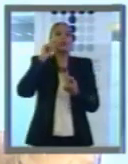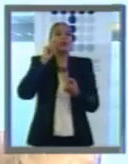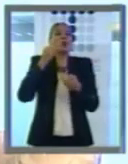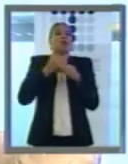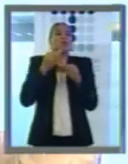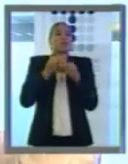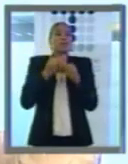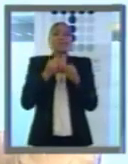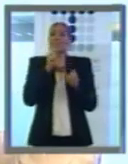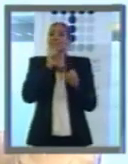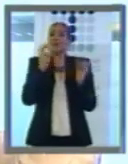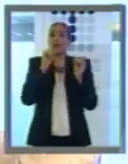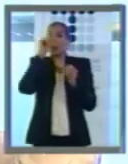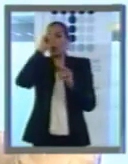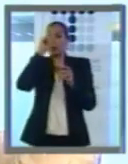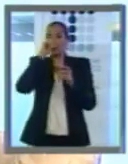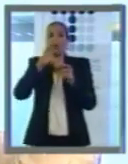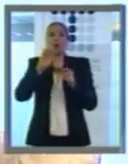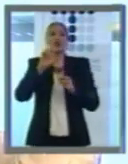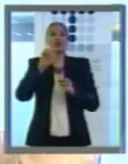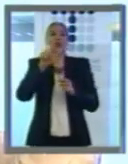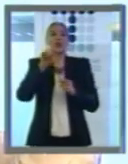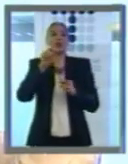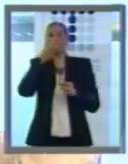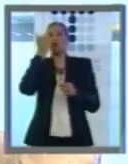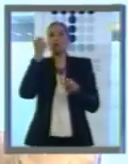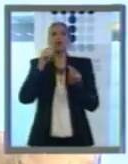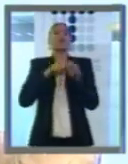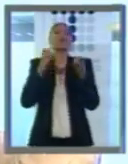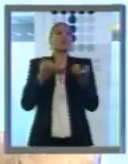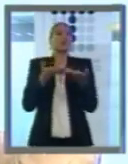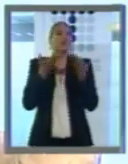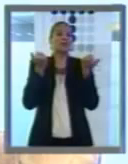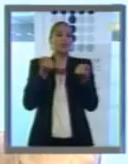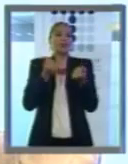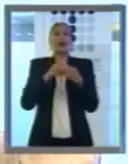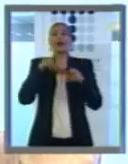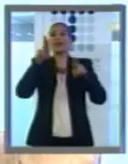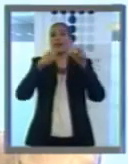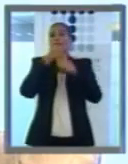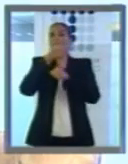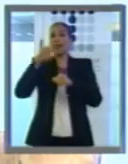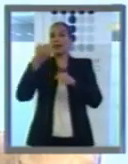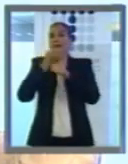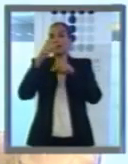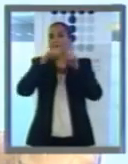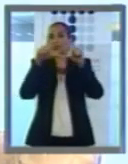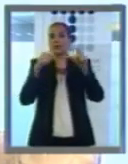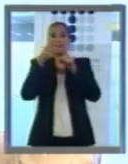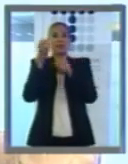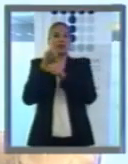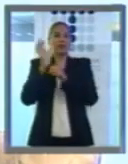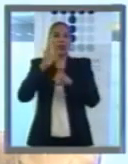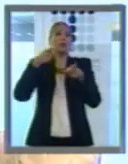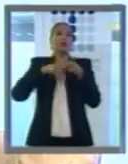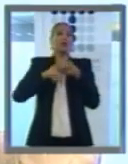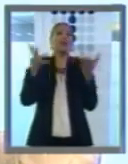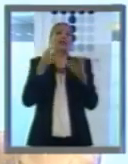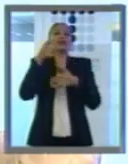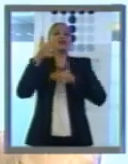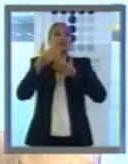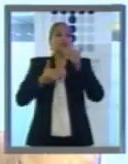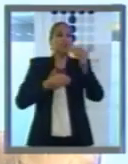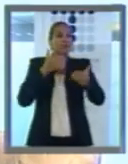ahorita del consejo consultivo no se sabe a nivel nacional. A nivel de los estados sí, hay algunas entidades que ya empezaron a hacer su